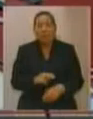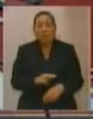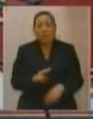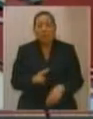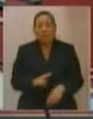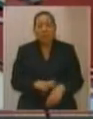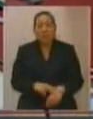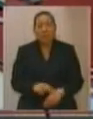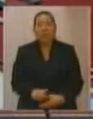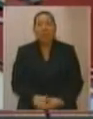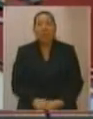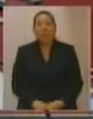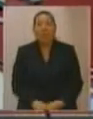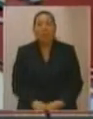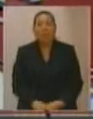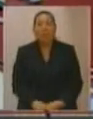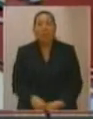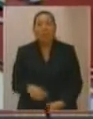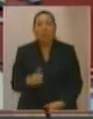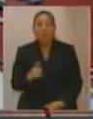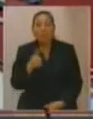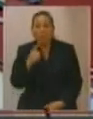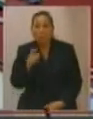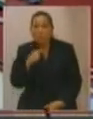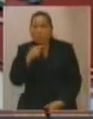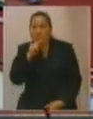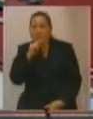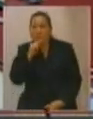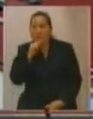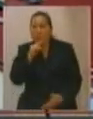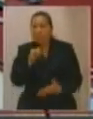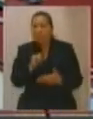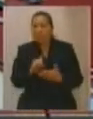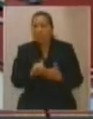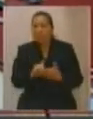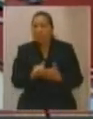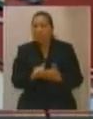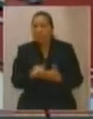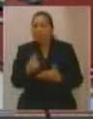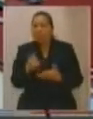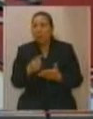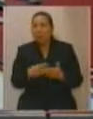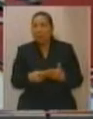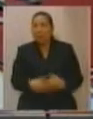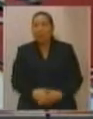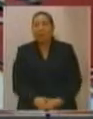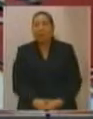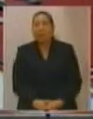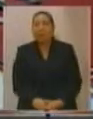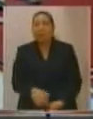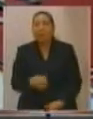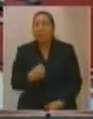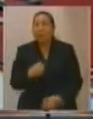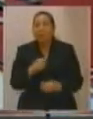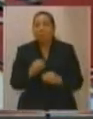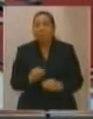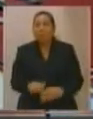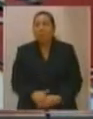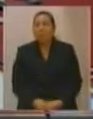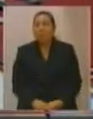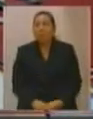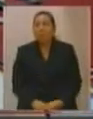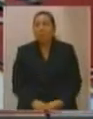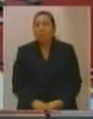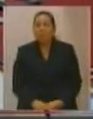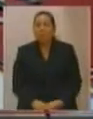natural prevista para un hombre y una mujer, que son los únicos que, si no le ponemos una